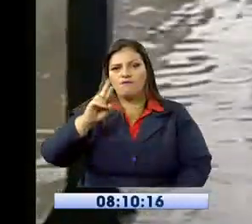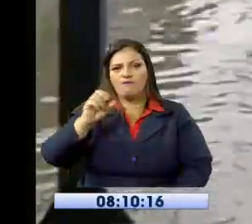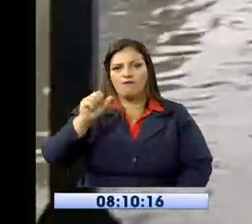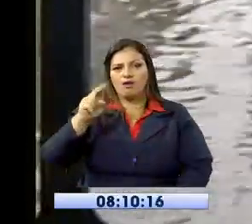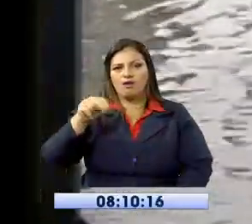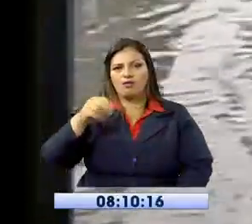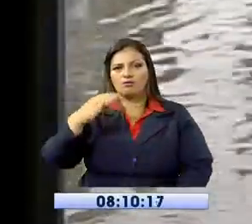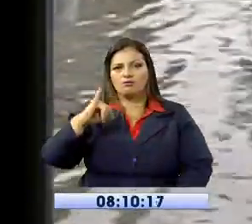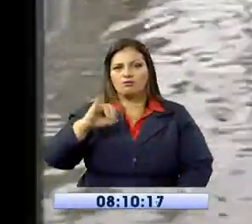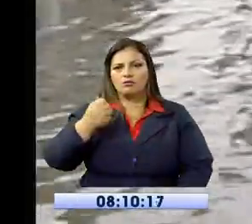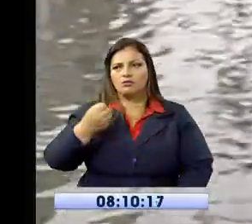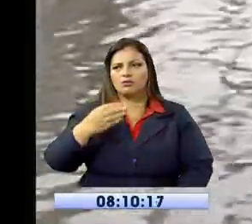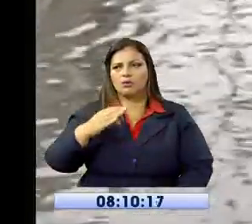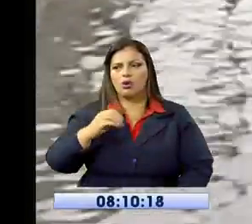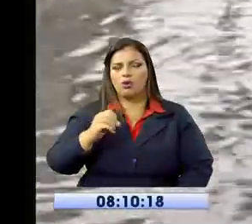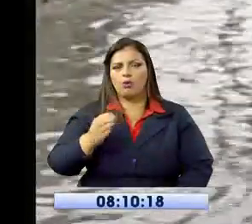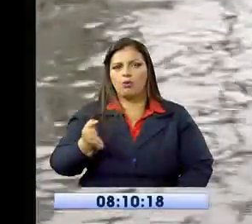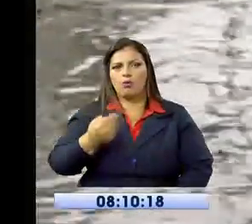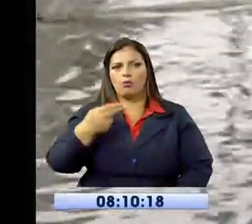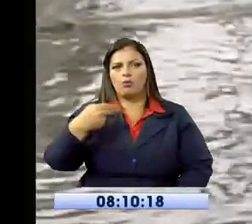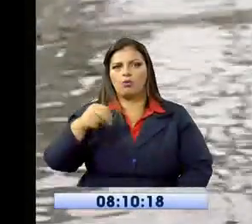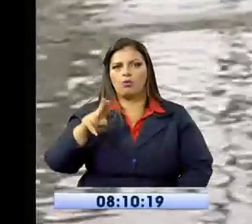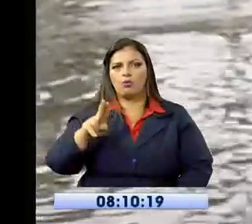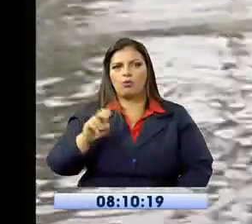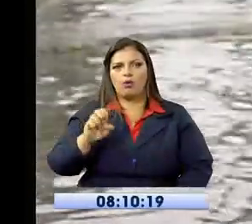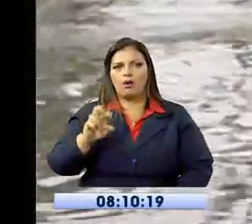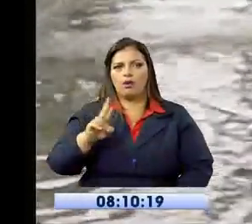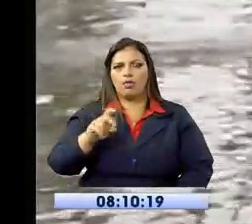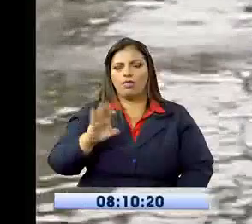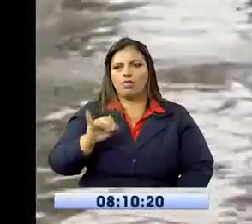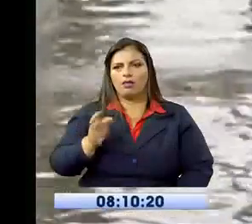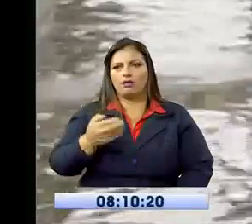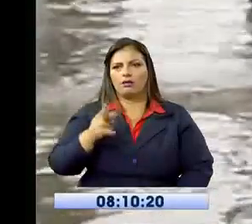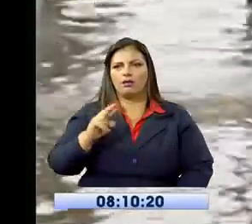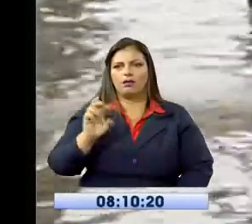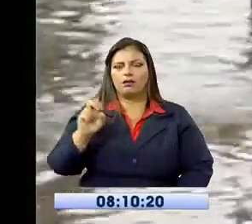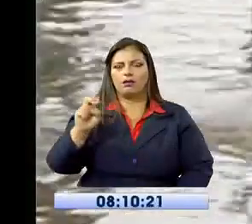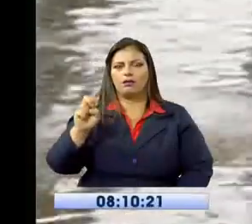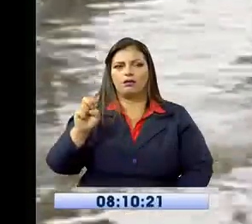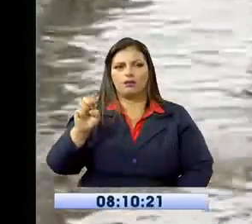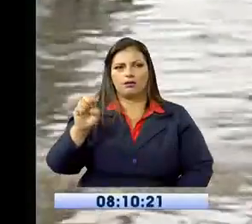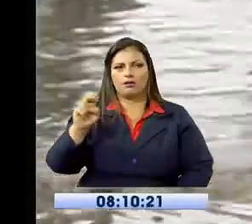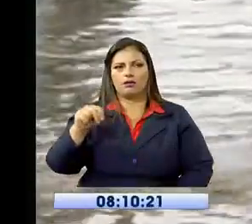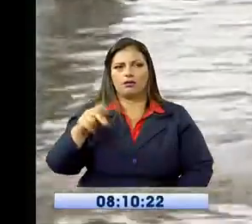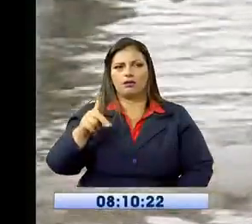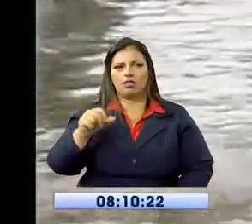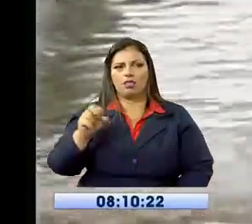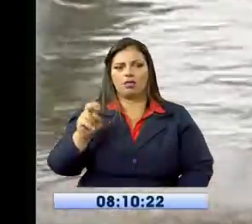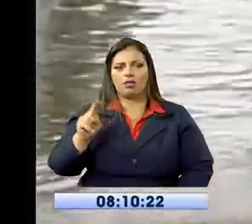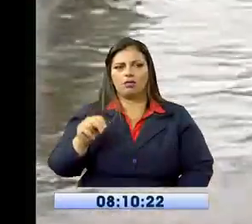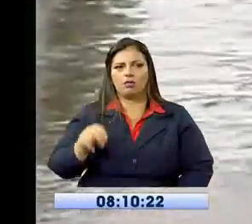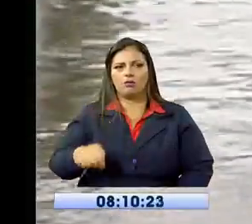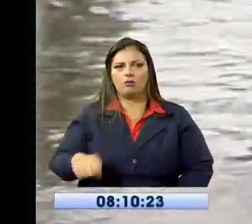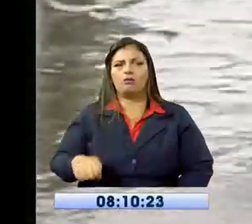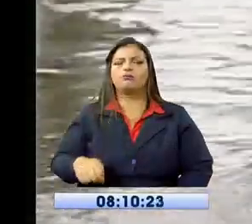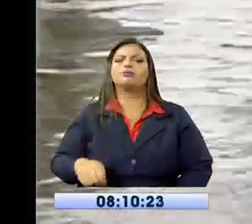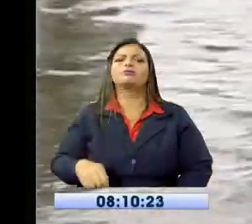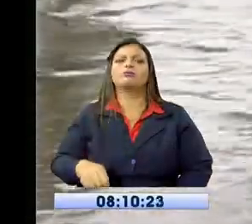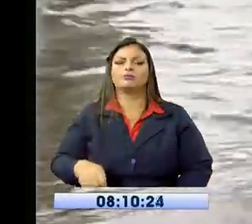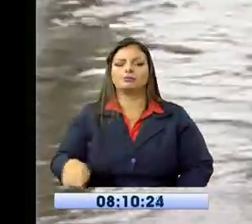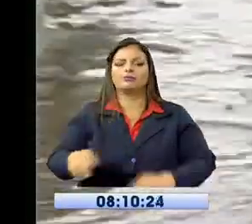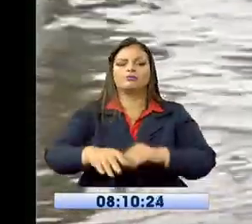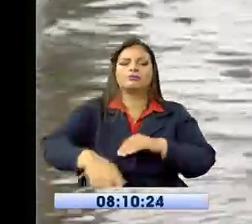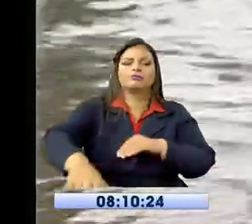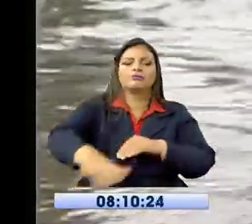escenario. Al parecer una de las alcantarillas está tapada y miren cómo ha logrado que el agua vaya anegando